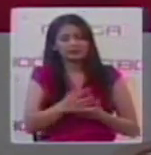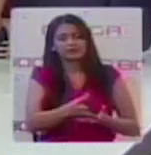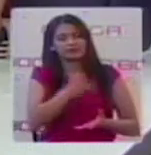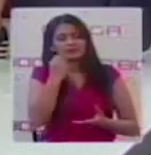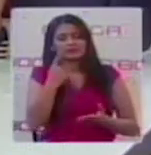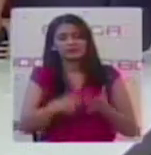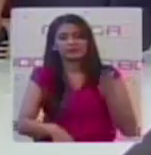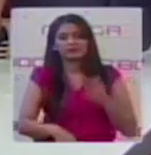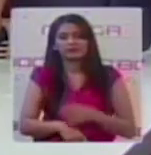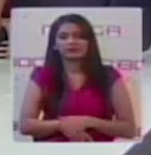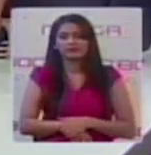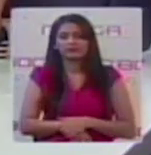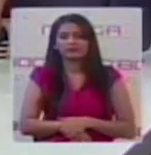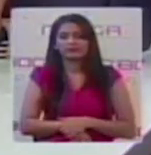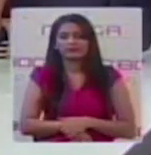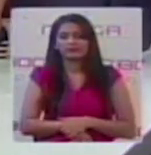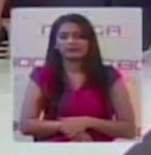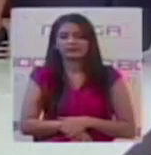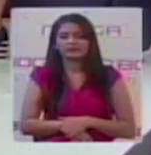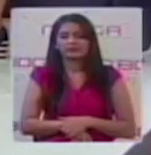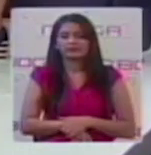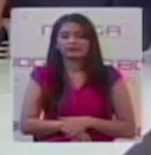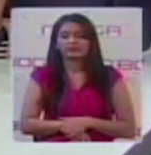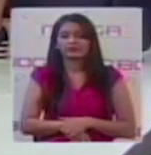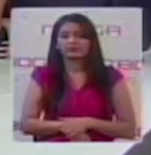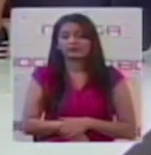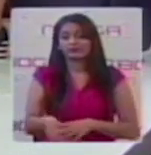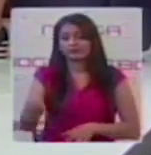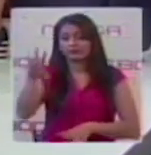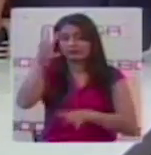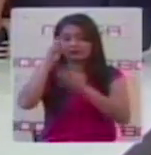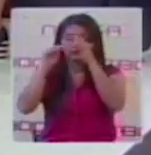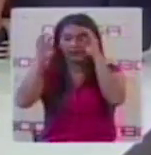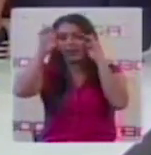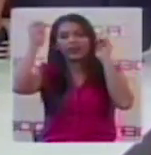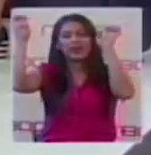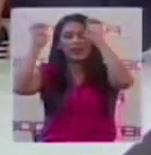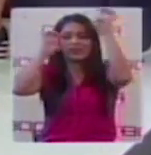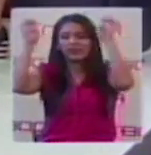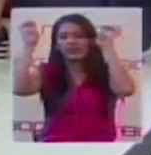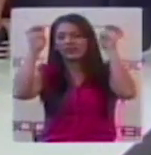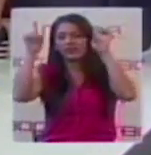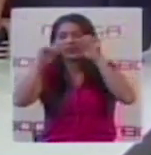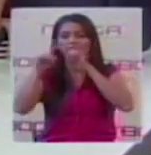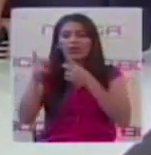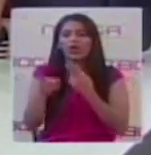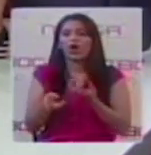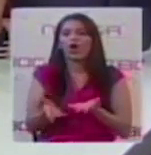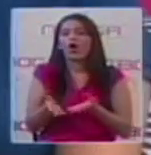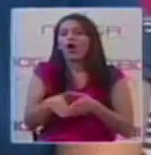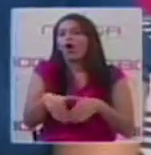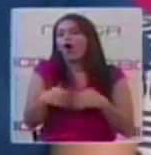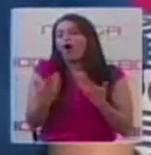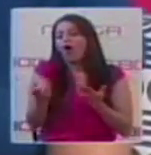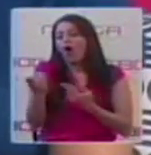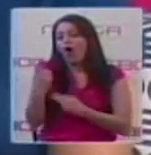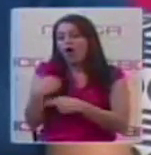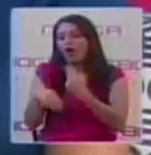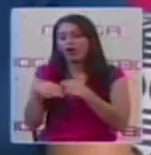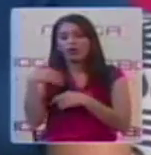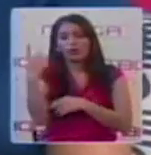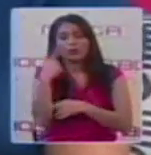camino? Pues bueno, a desarrollar estrategias de mercado, a, como dijo el